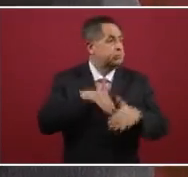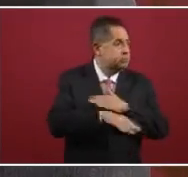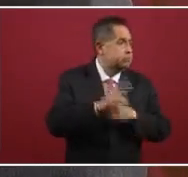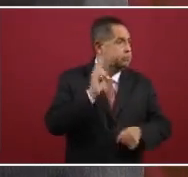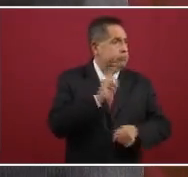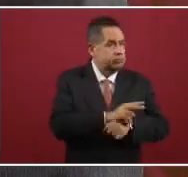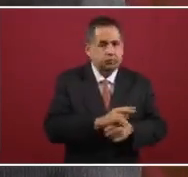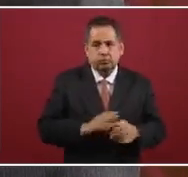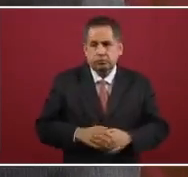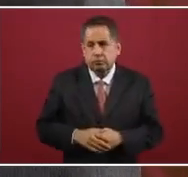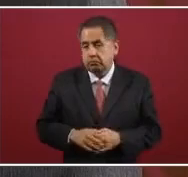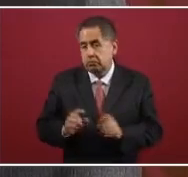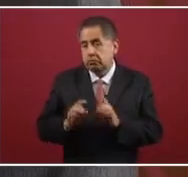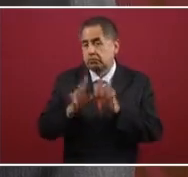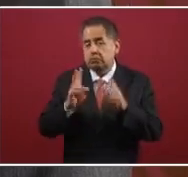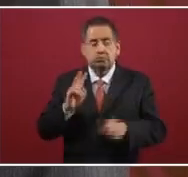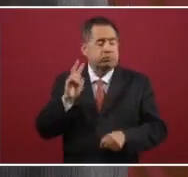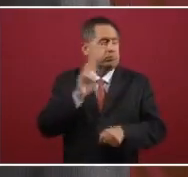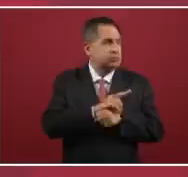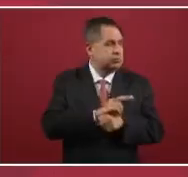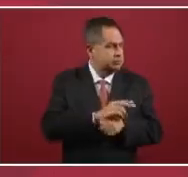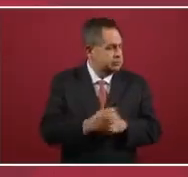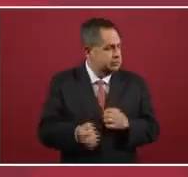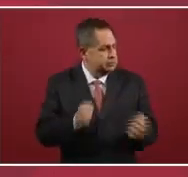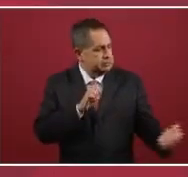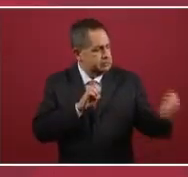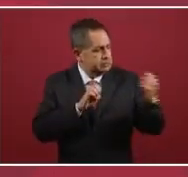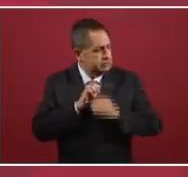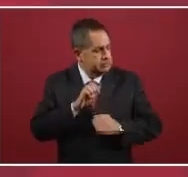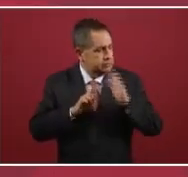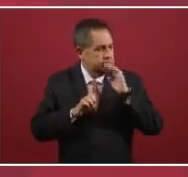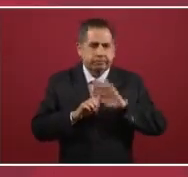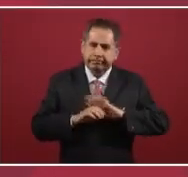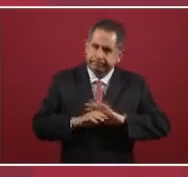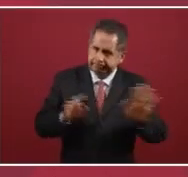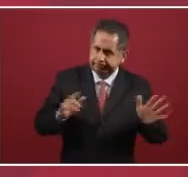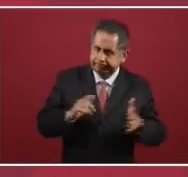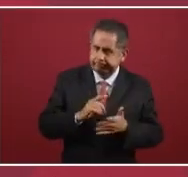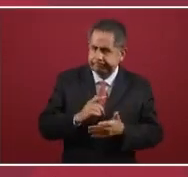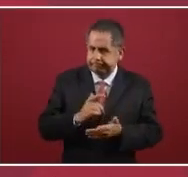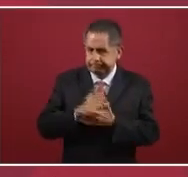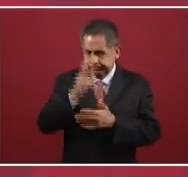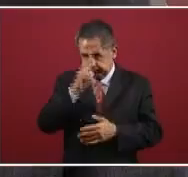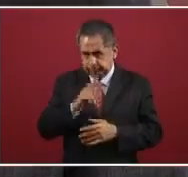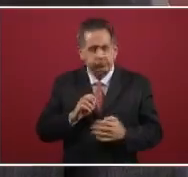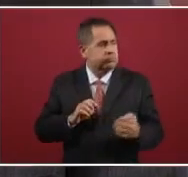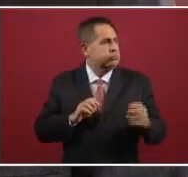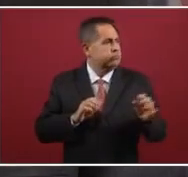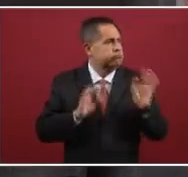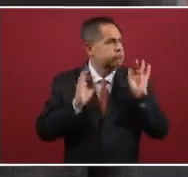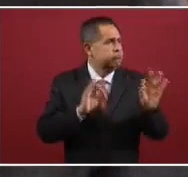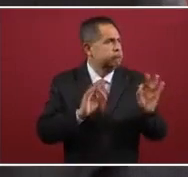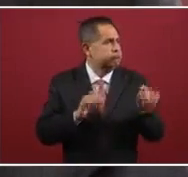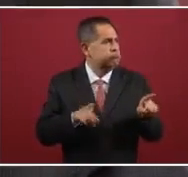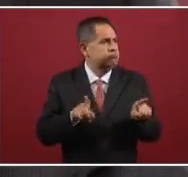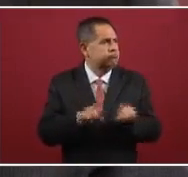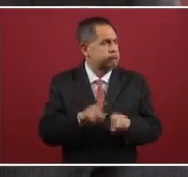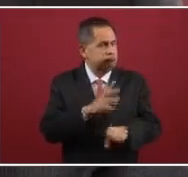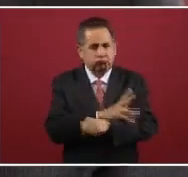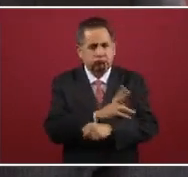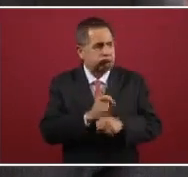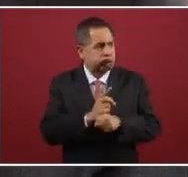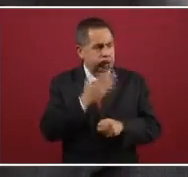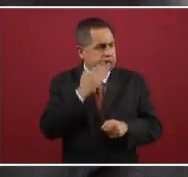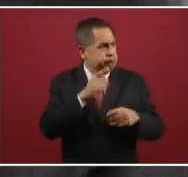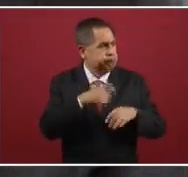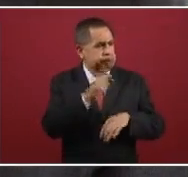ser supervisado, entonces con la participación de las cámaras ir